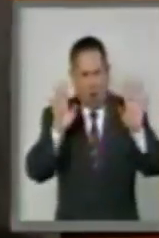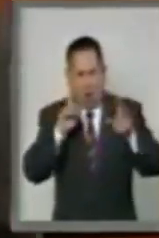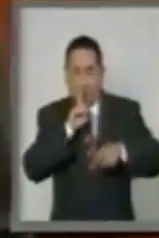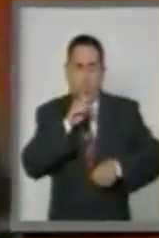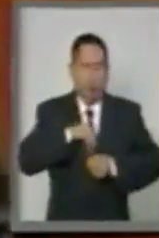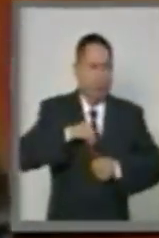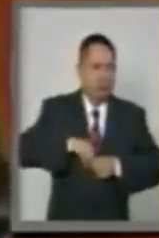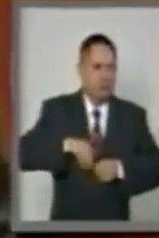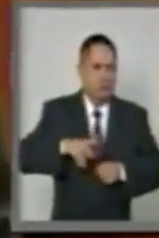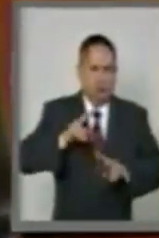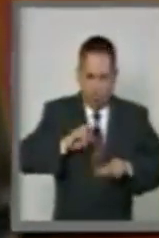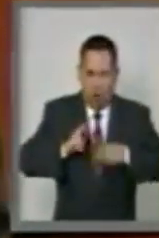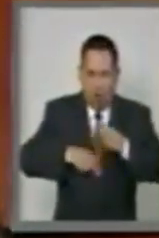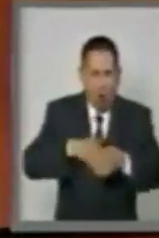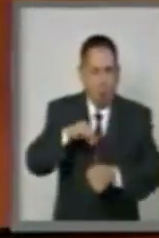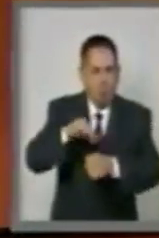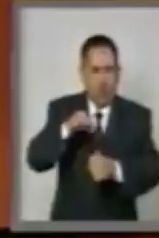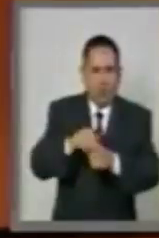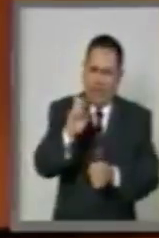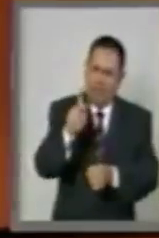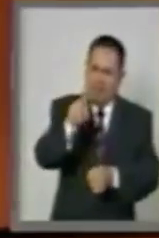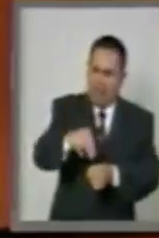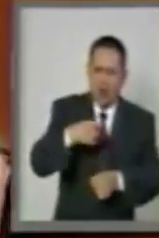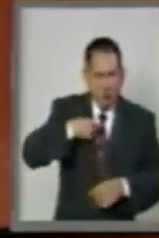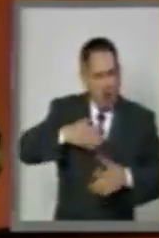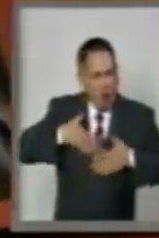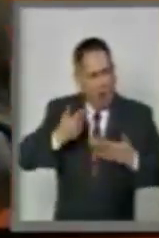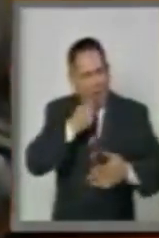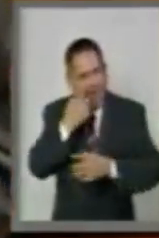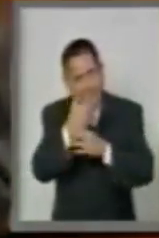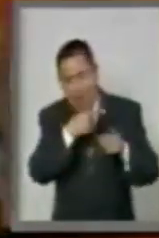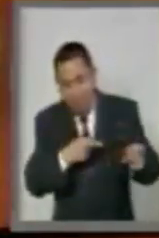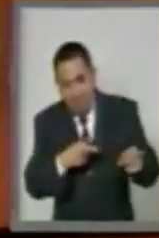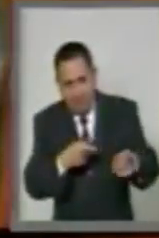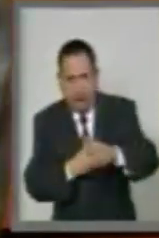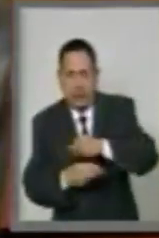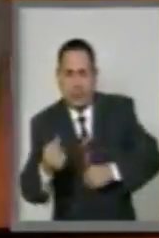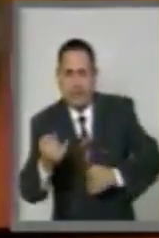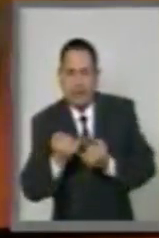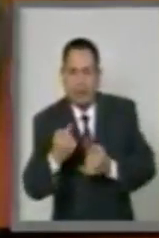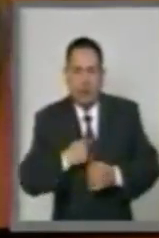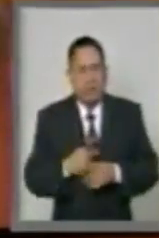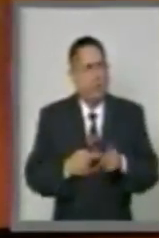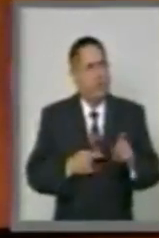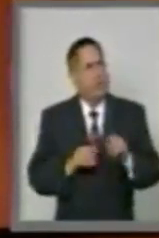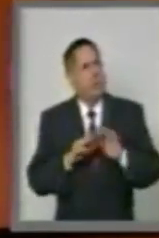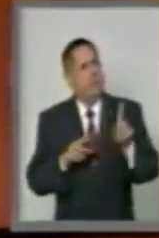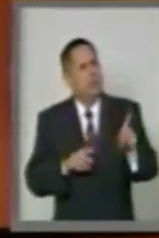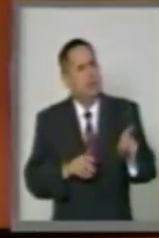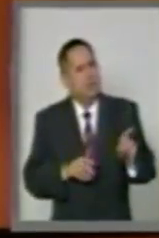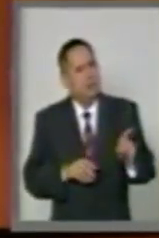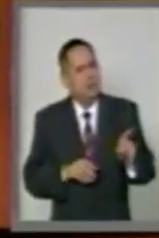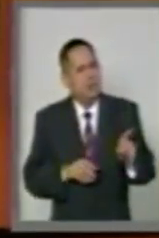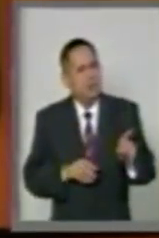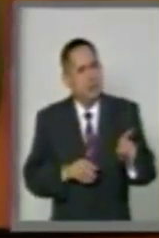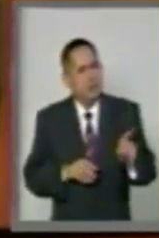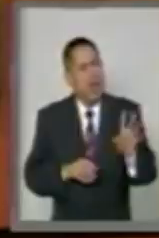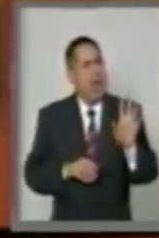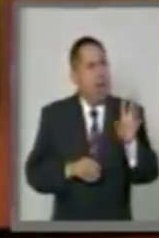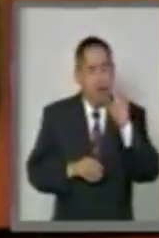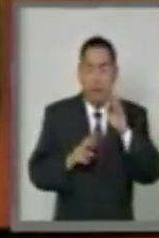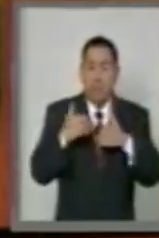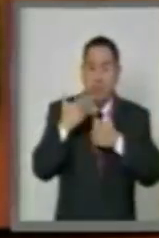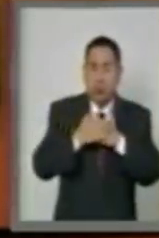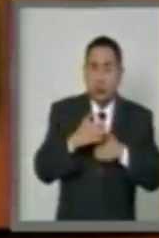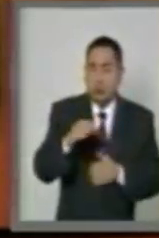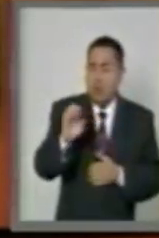No, voté por Peña Nieto, señores. Bueno, se revela ahí una voluntad de que Peña Nieto vote por usted,